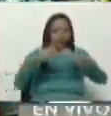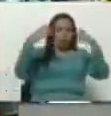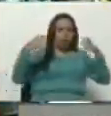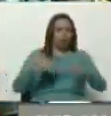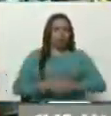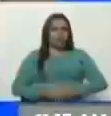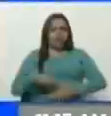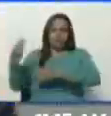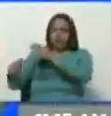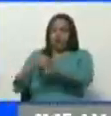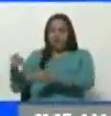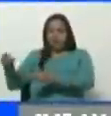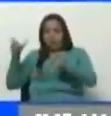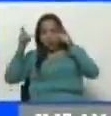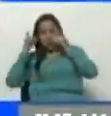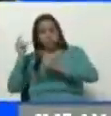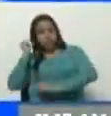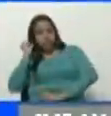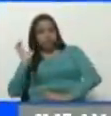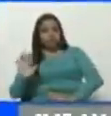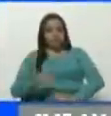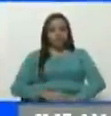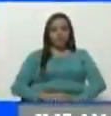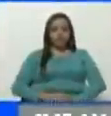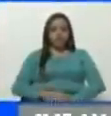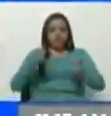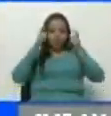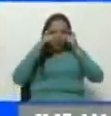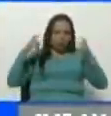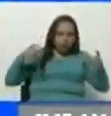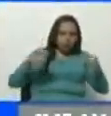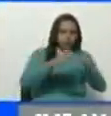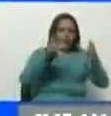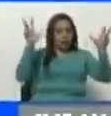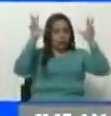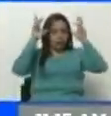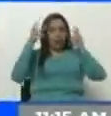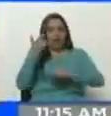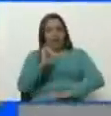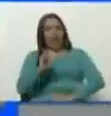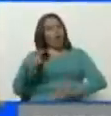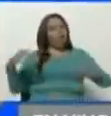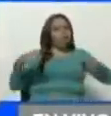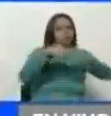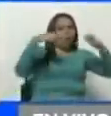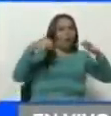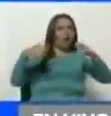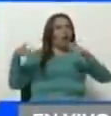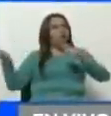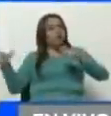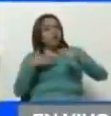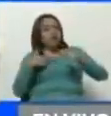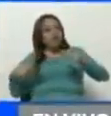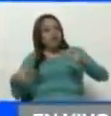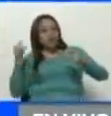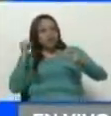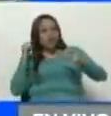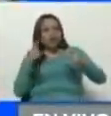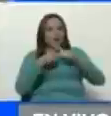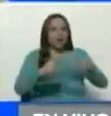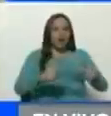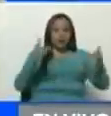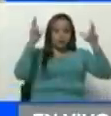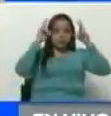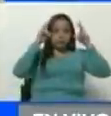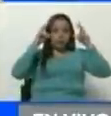una dama, suele suceder, una dama venada, pero en el momento en que uno de ellos ha vencido y el